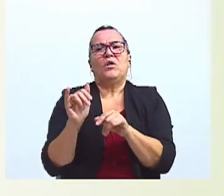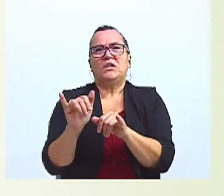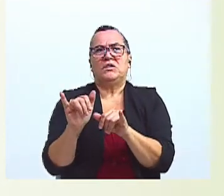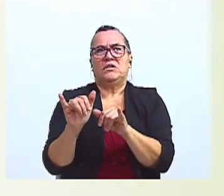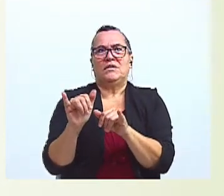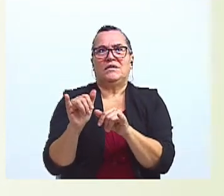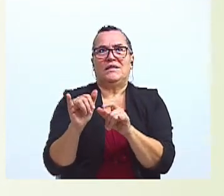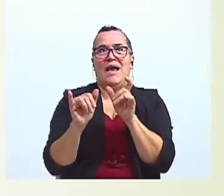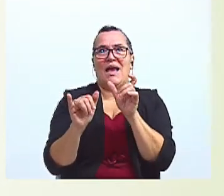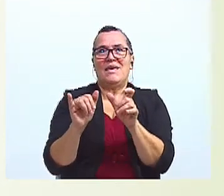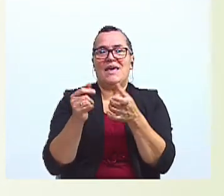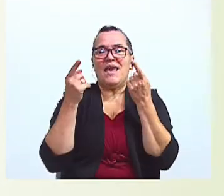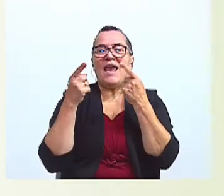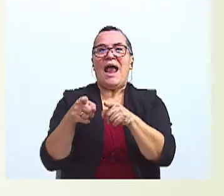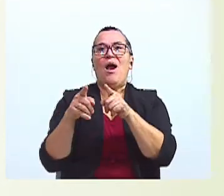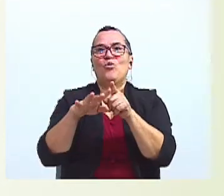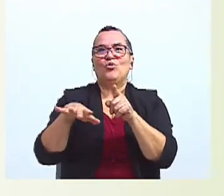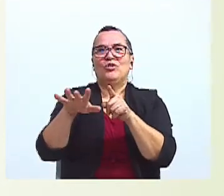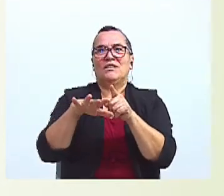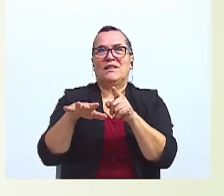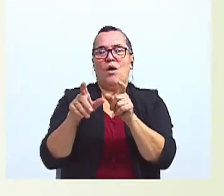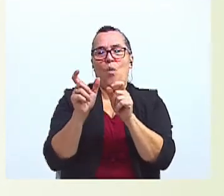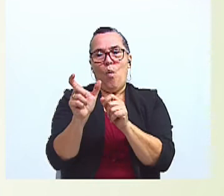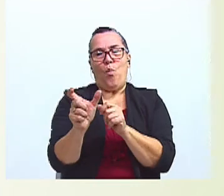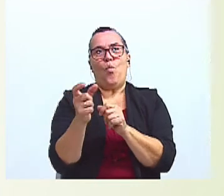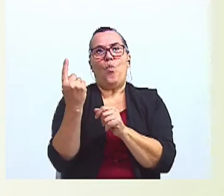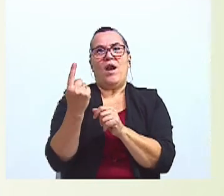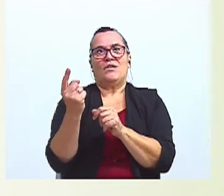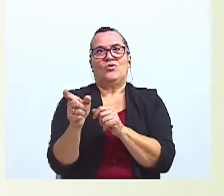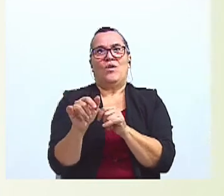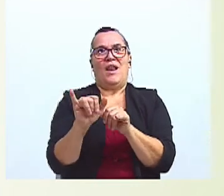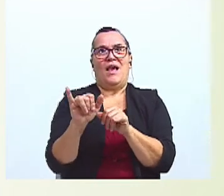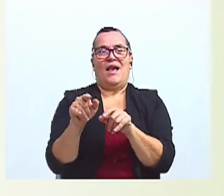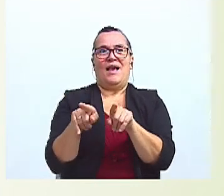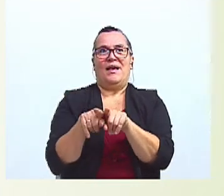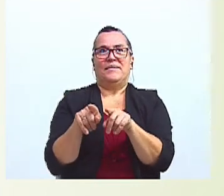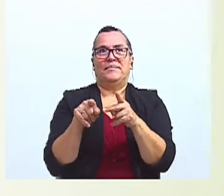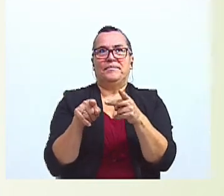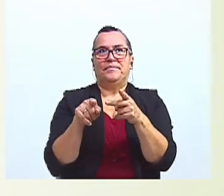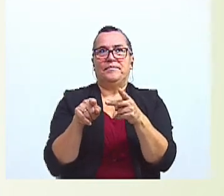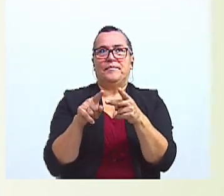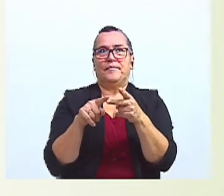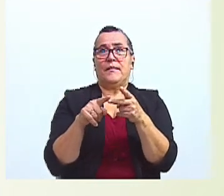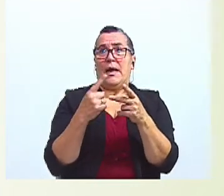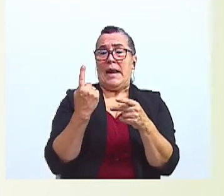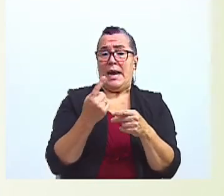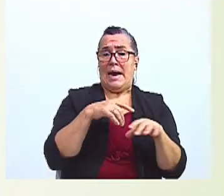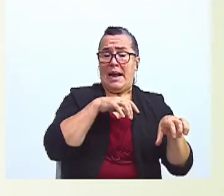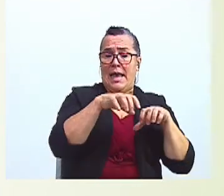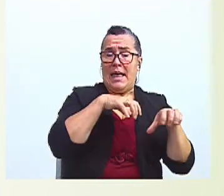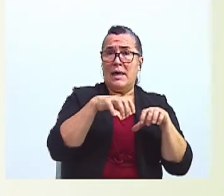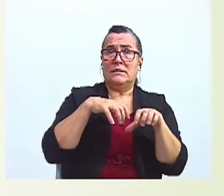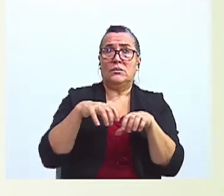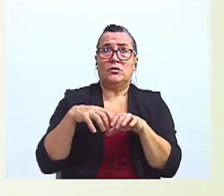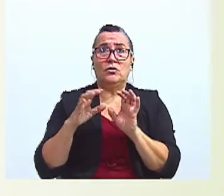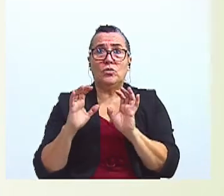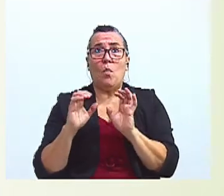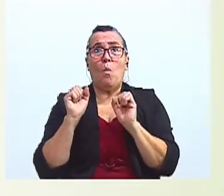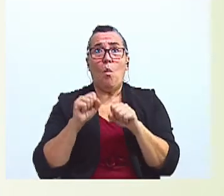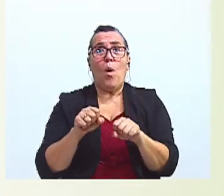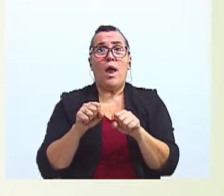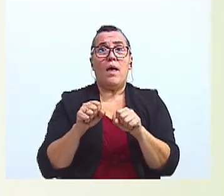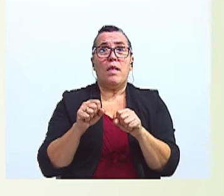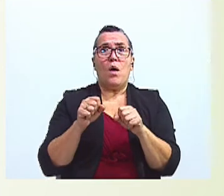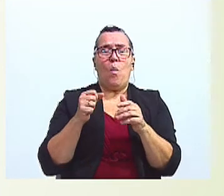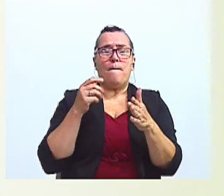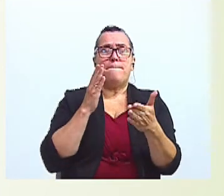está dando una causa, por eso es una sola palabra. Cada acción, por más mínima que sea, puede tener